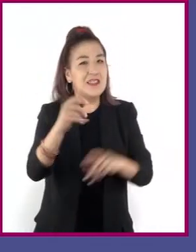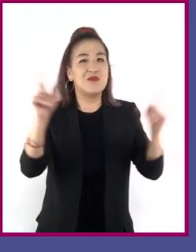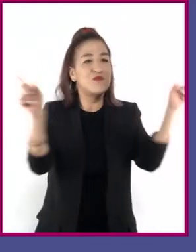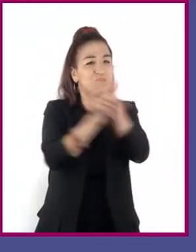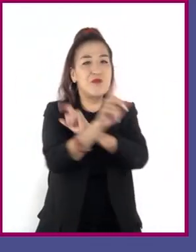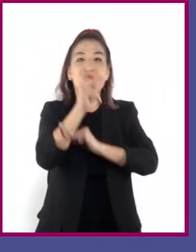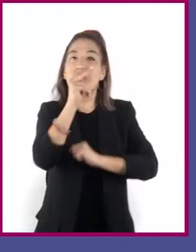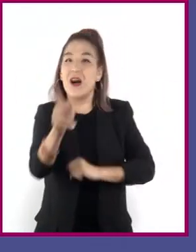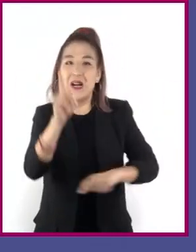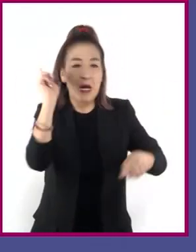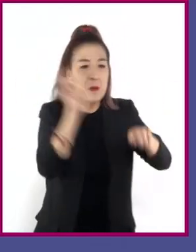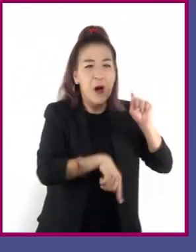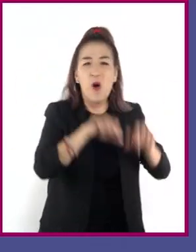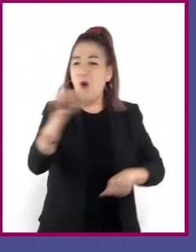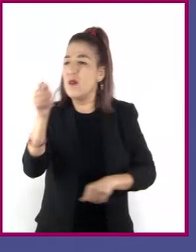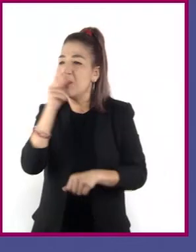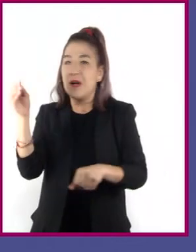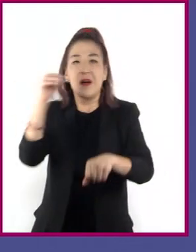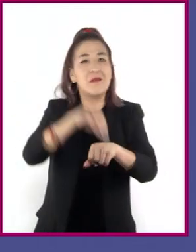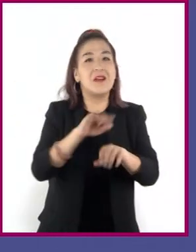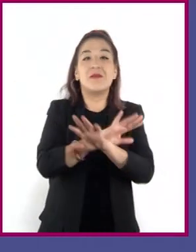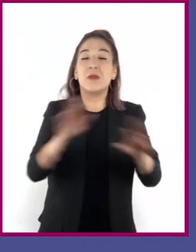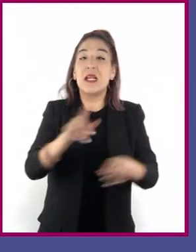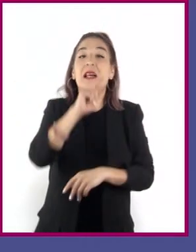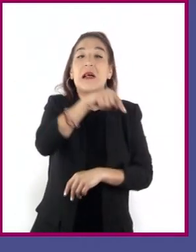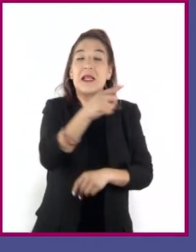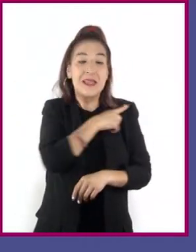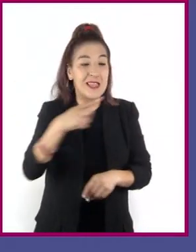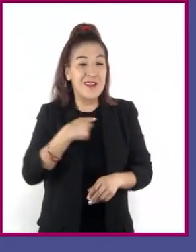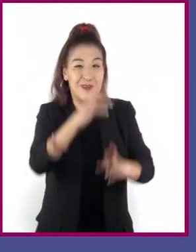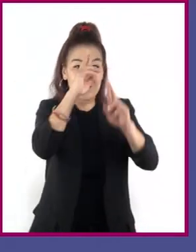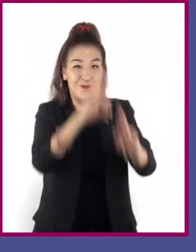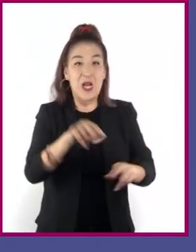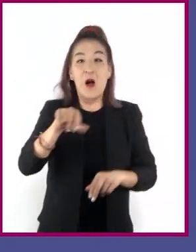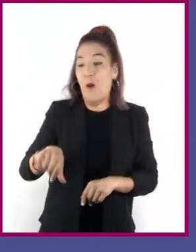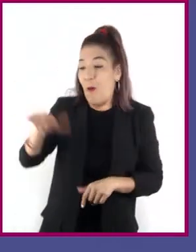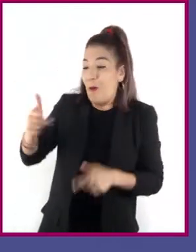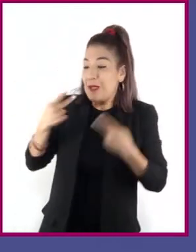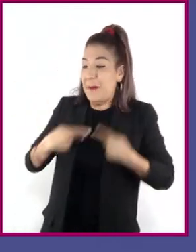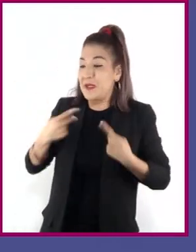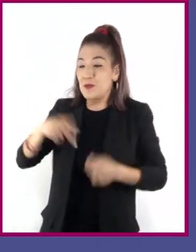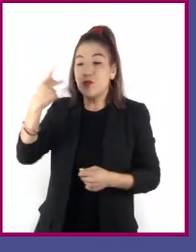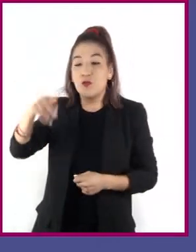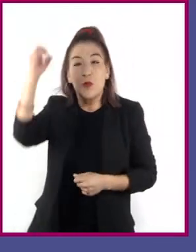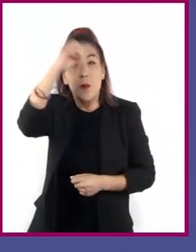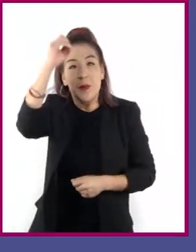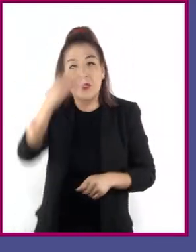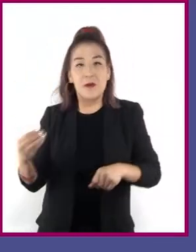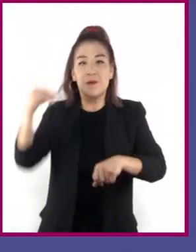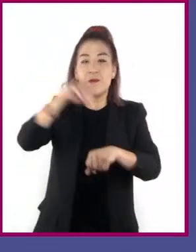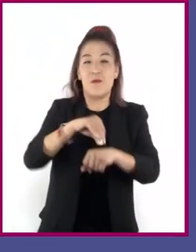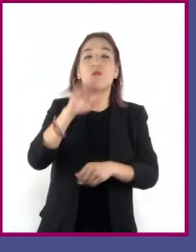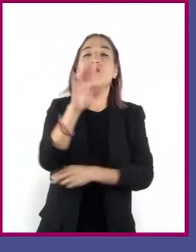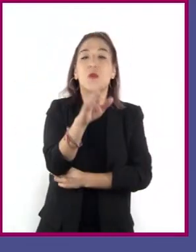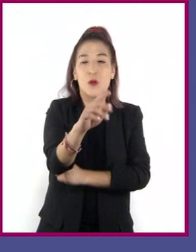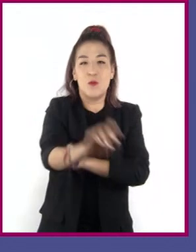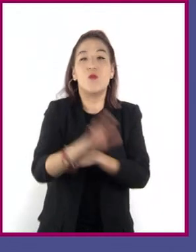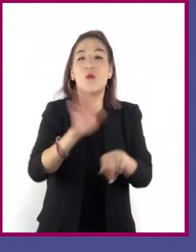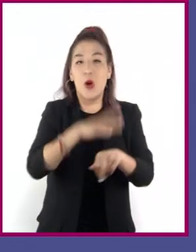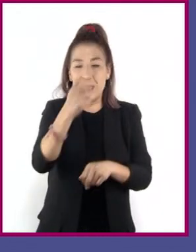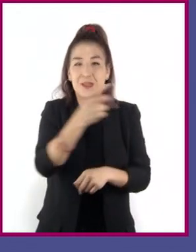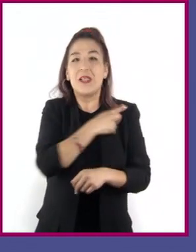cambiar palabras tienes que respetar porque es el punto de vista de otra persona por eso son este géneros periodísticos de opinión